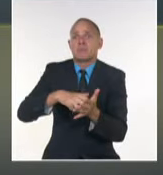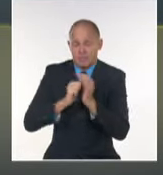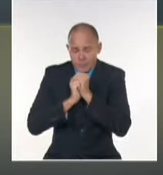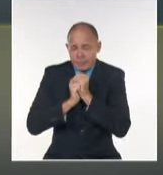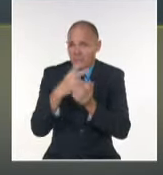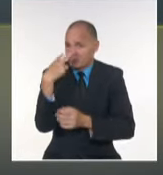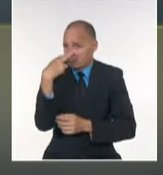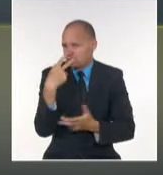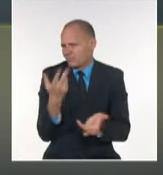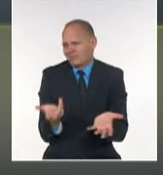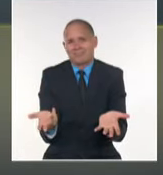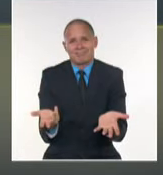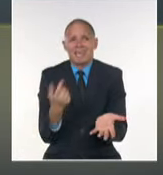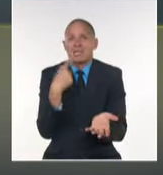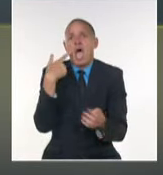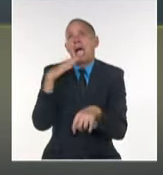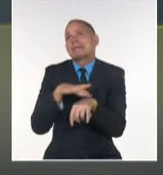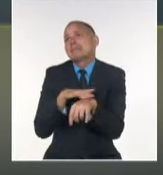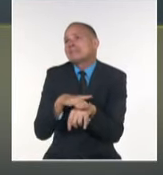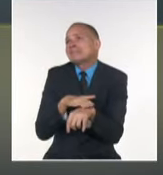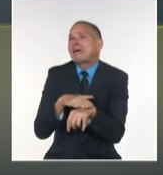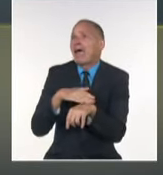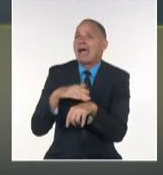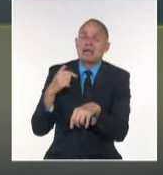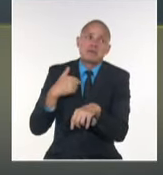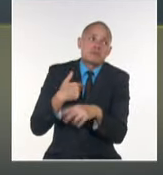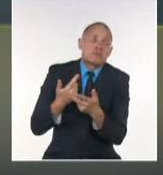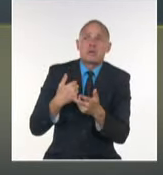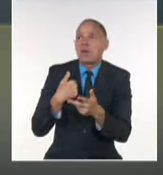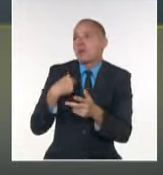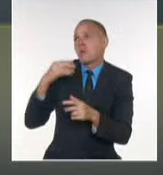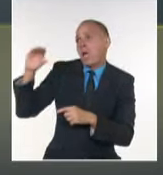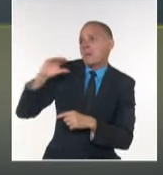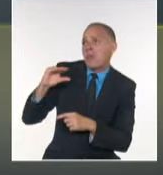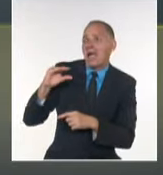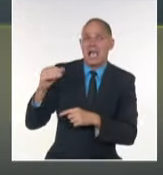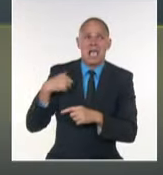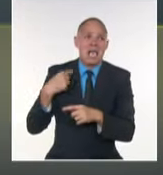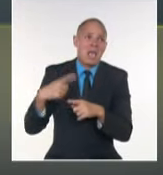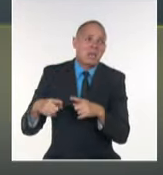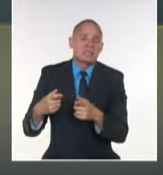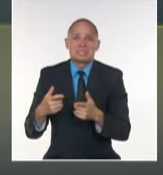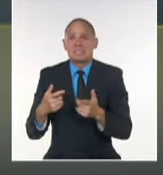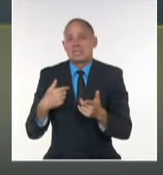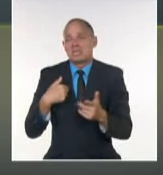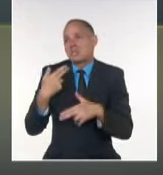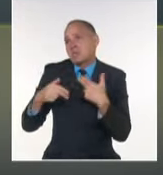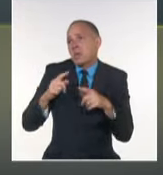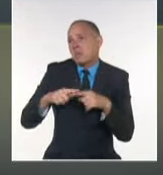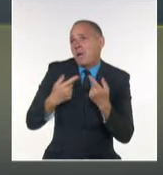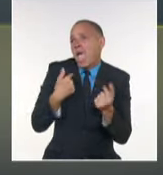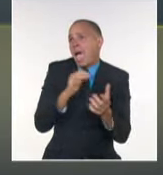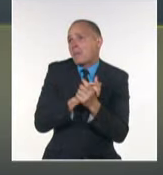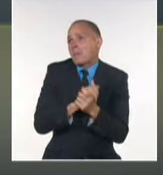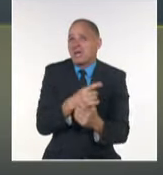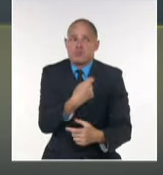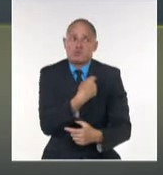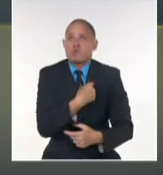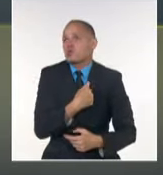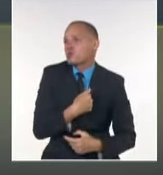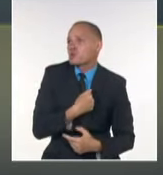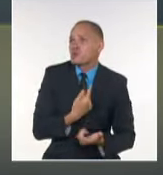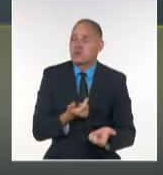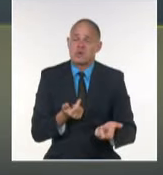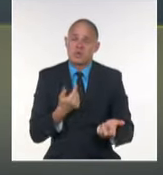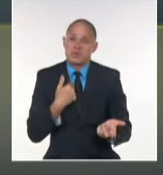perdón, fue porque me pagaron $20. Perdón, no, es que lo hice porque me llamó un amigo que estaba allá y me tiró el caucho